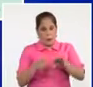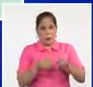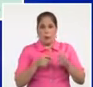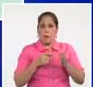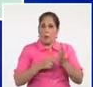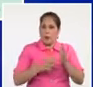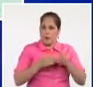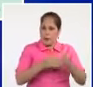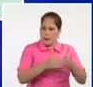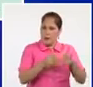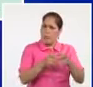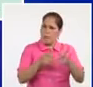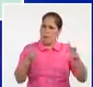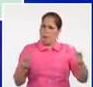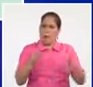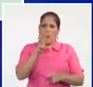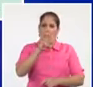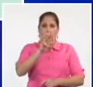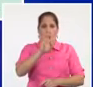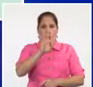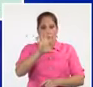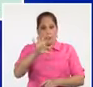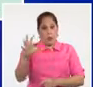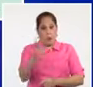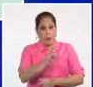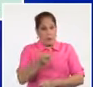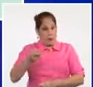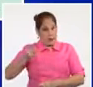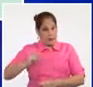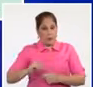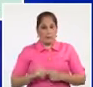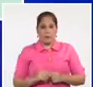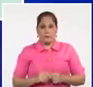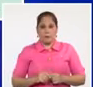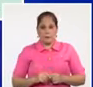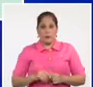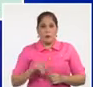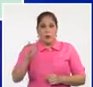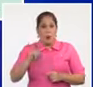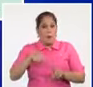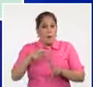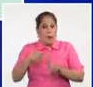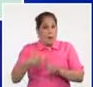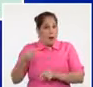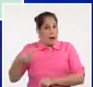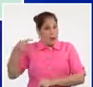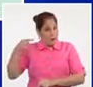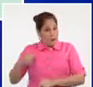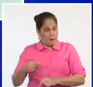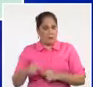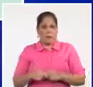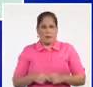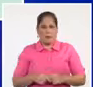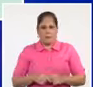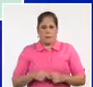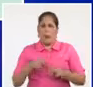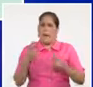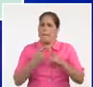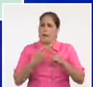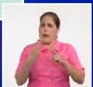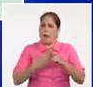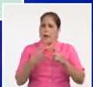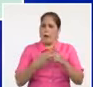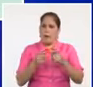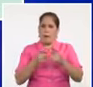incrementa, 85 en total ayer, 9 más que el día anterior. Bayamo con el número